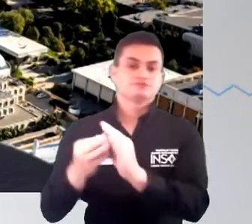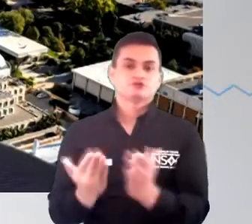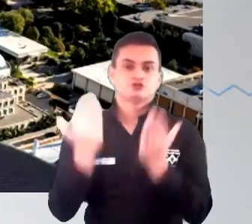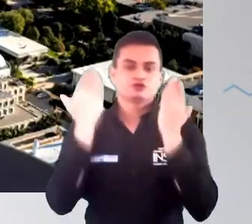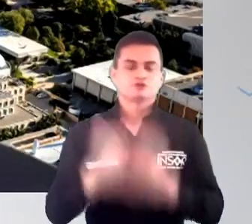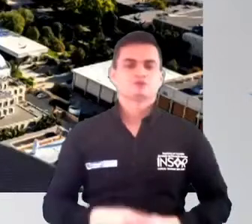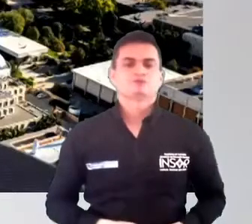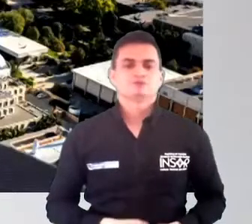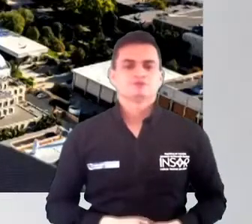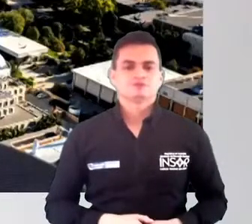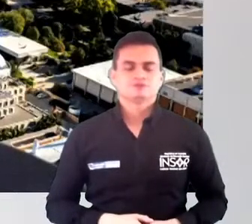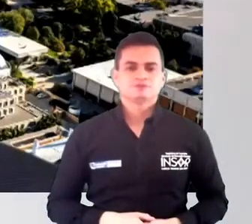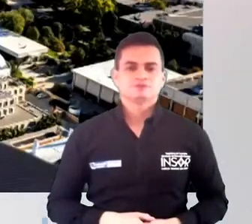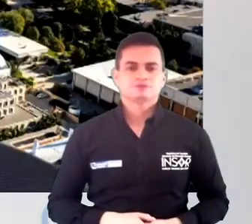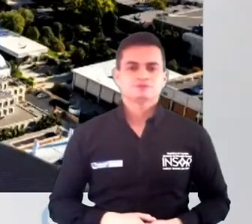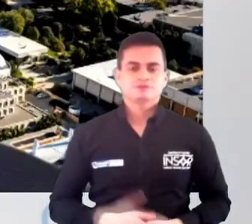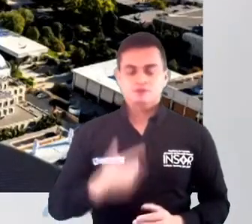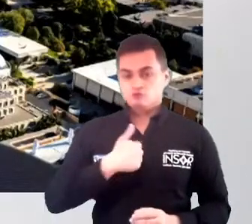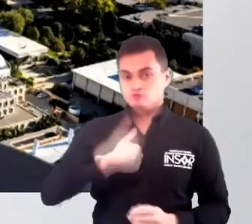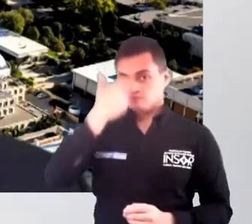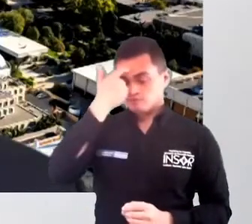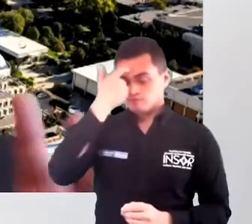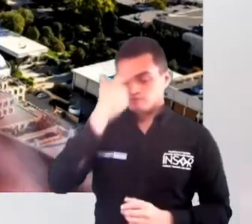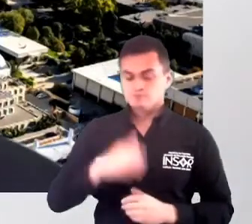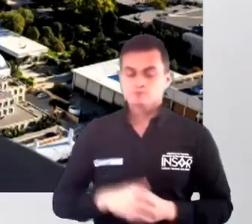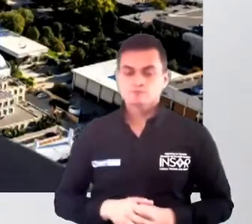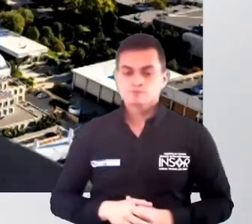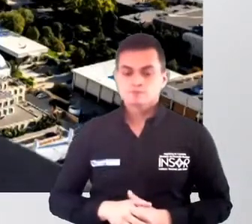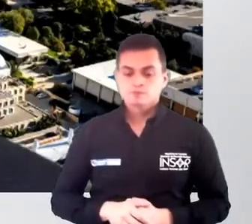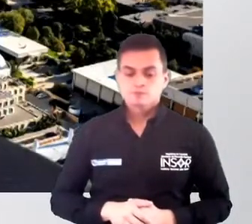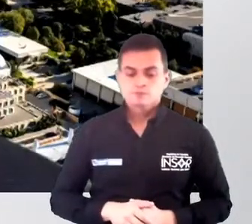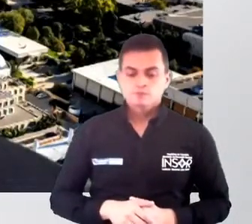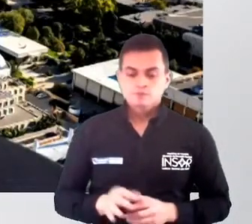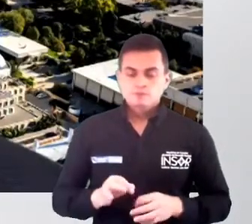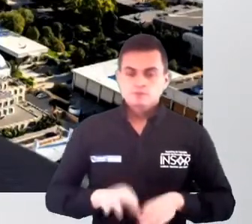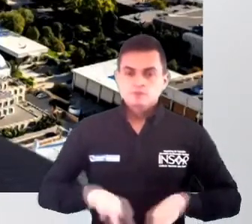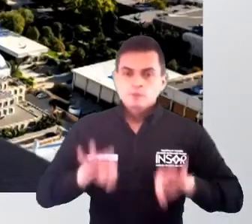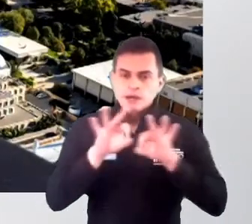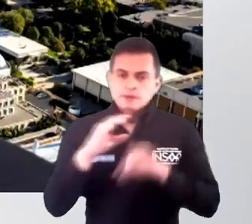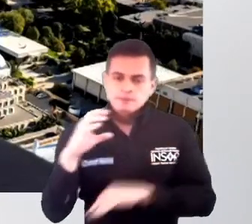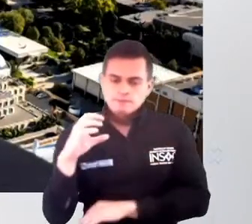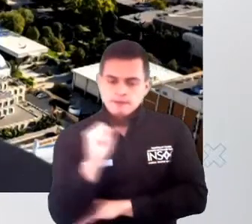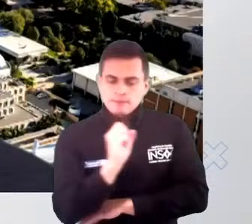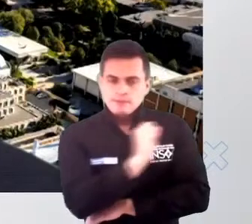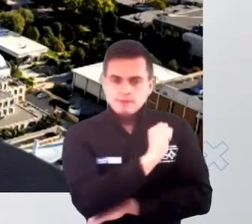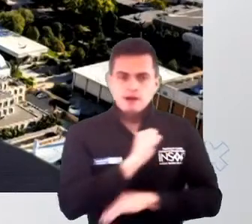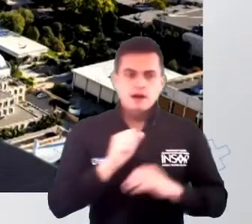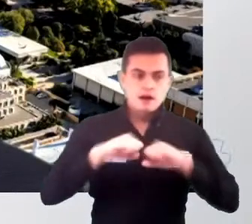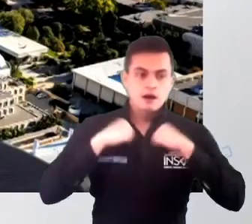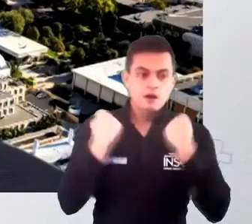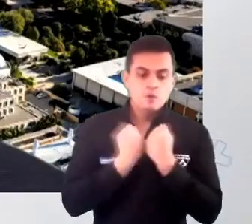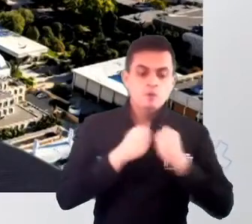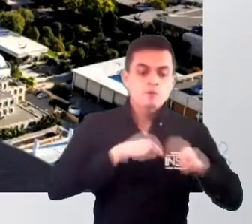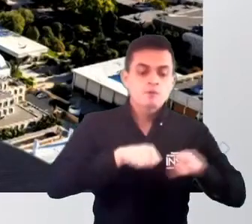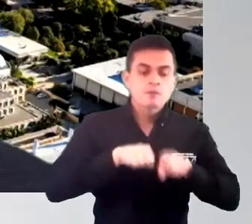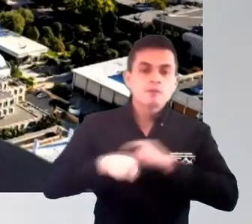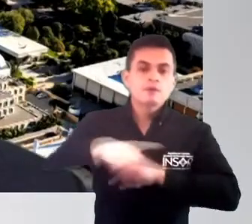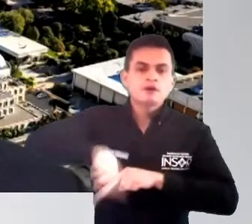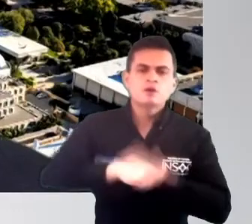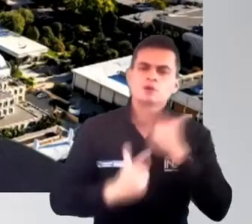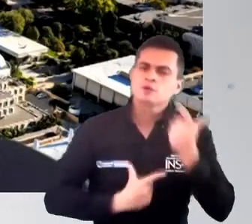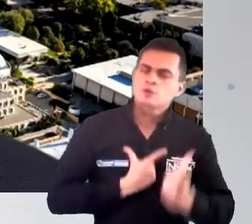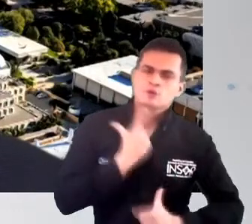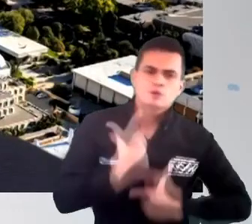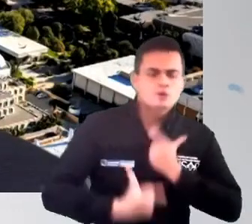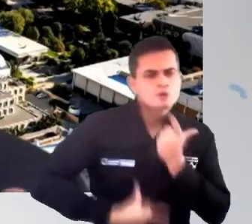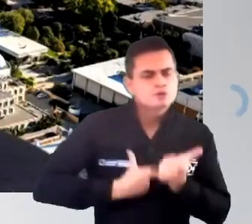Lo que diría yo es que tratar de identificar a esos estudiantes en sus aulas que están luchando mucho con